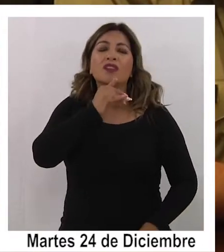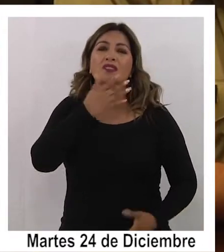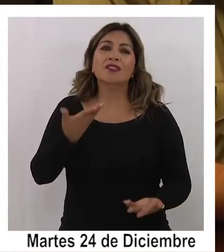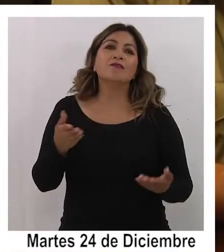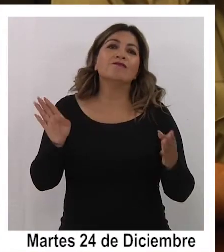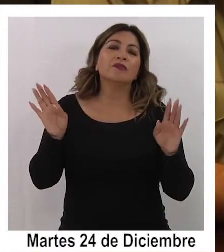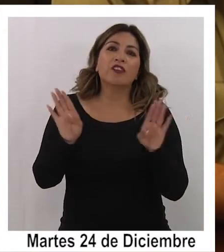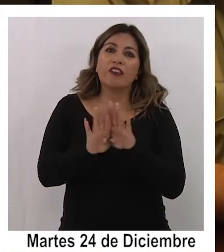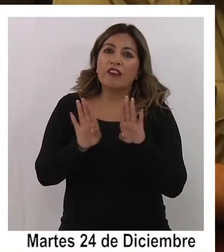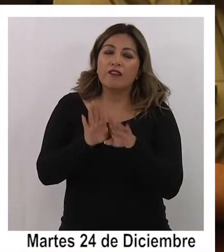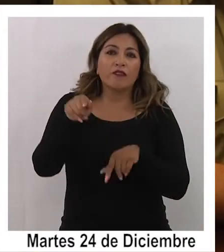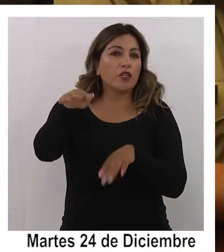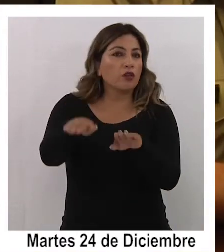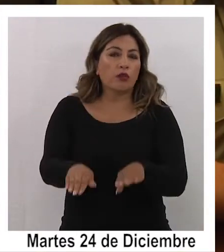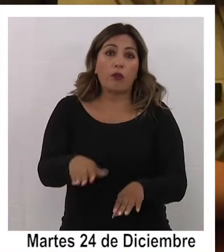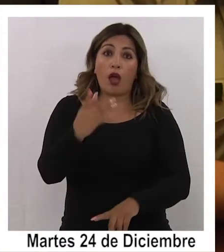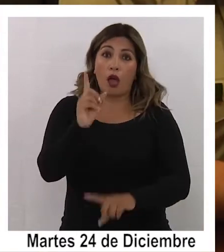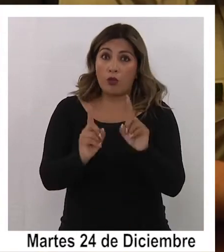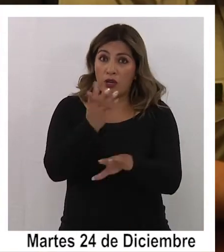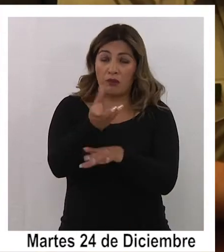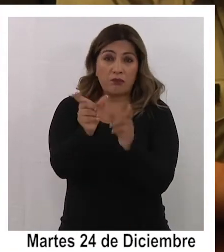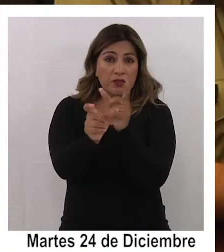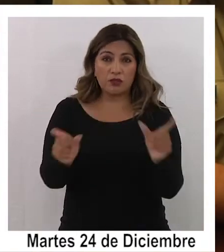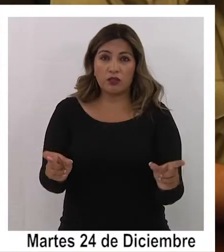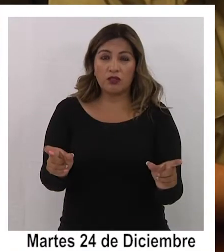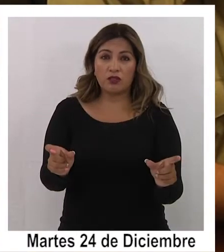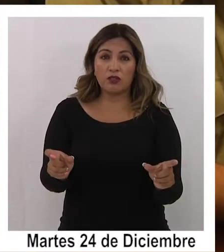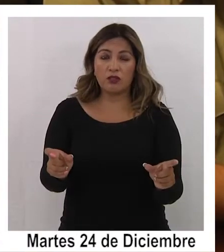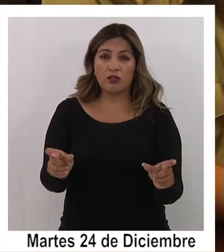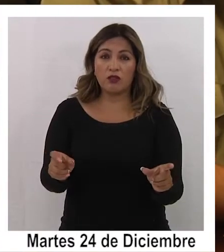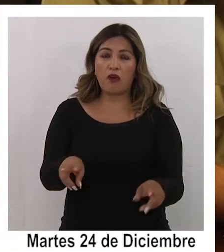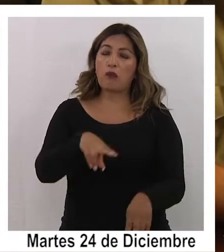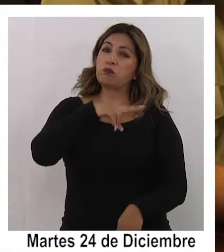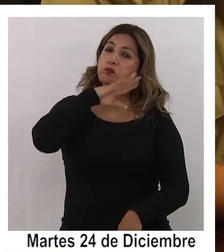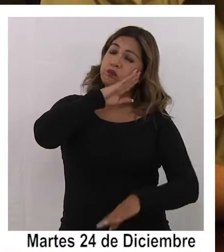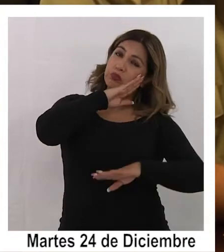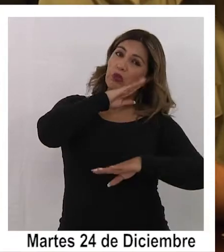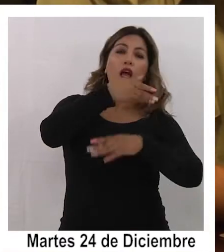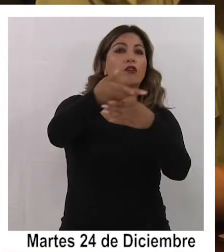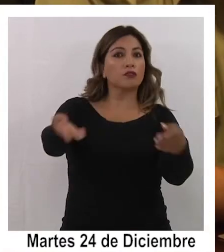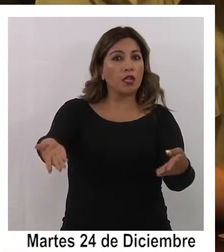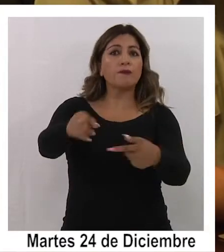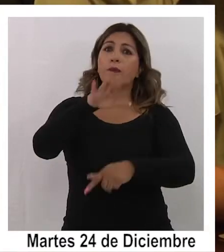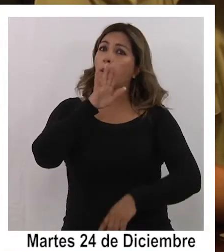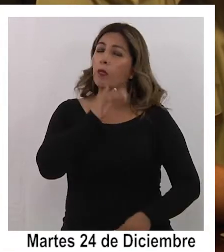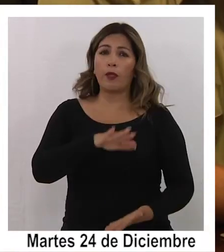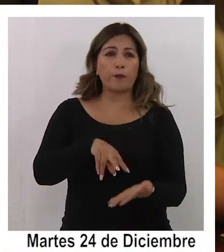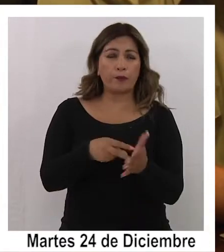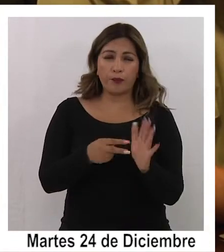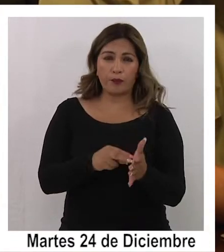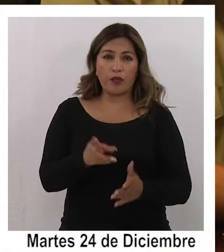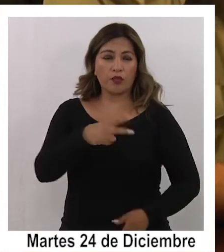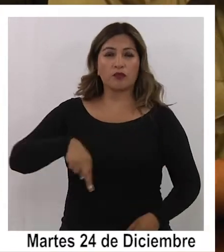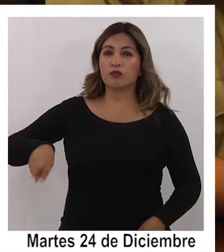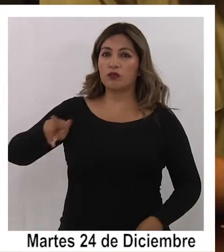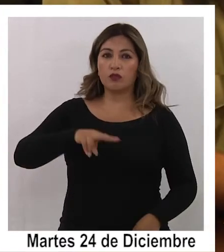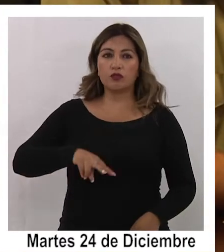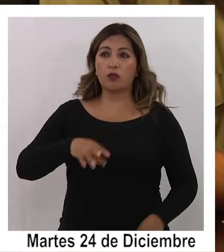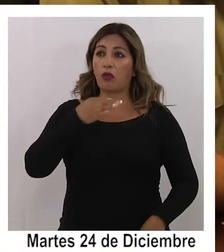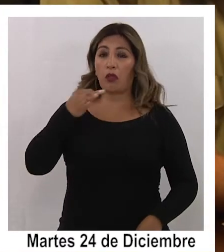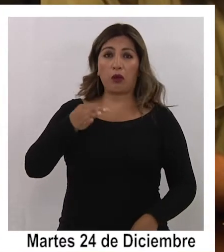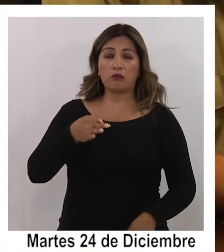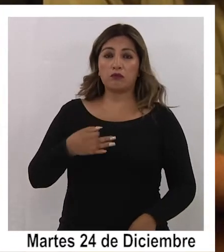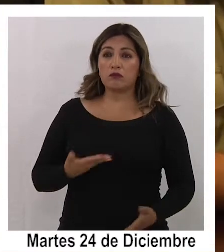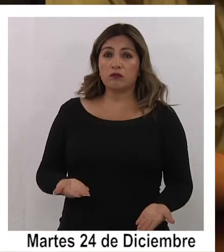a tener este cierre que es permanente, por lo tanto si hay gente que se va a apostar a la playa, yo creo que nosotros